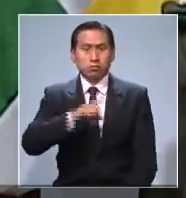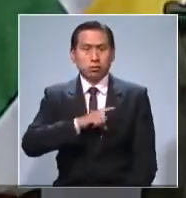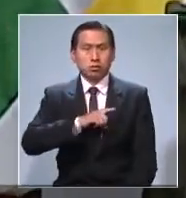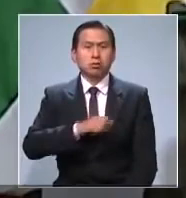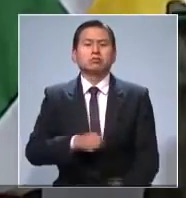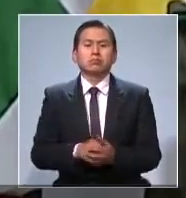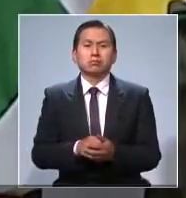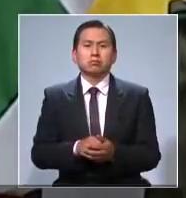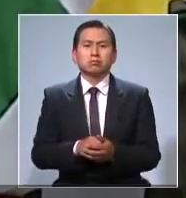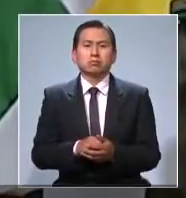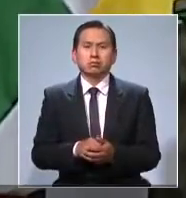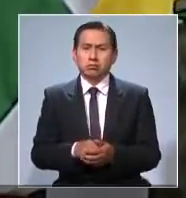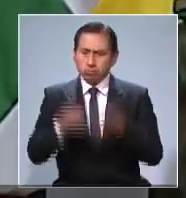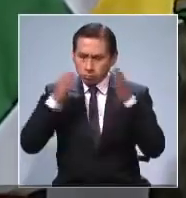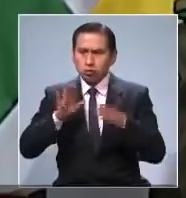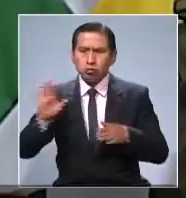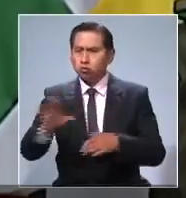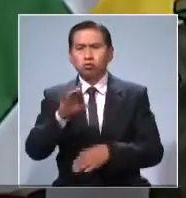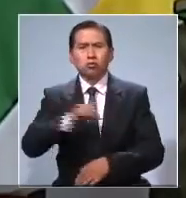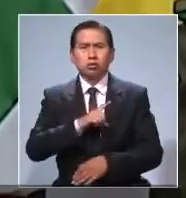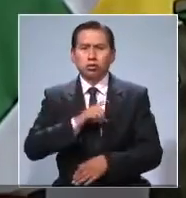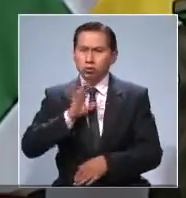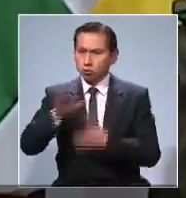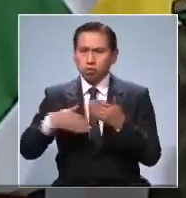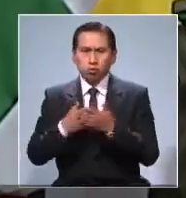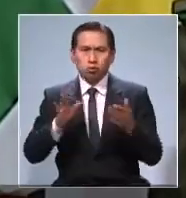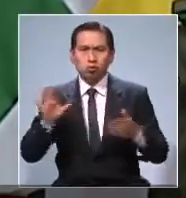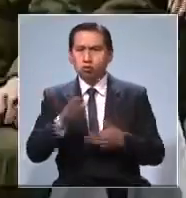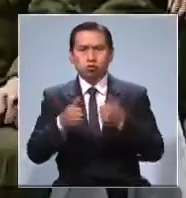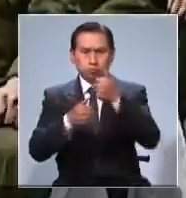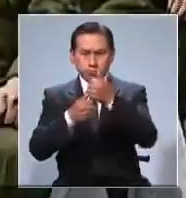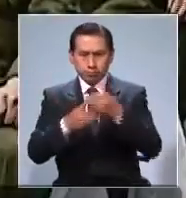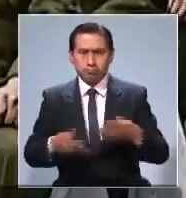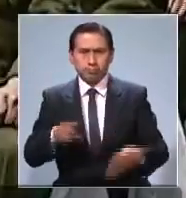lo va a hacer para la policía y para todos sus estamentos.